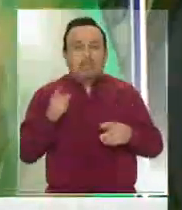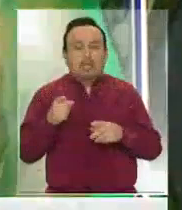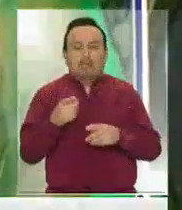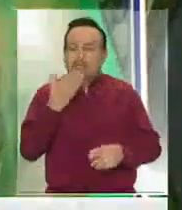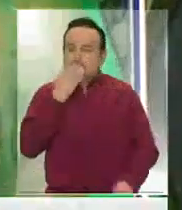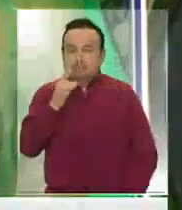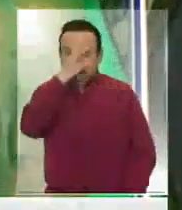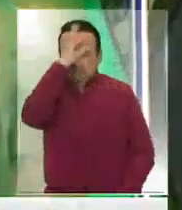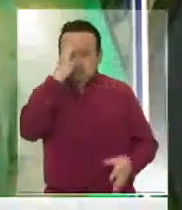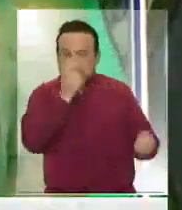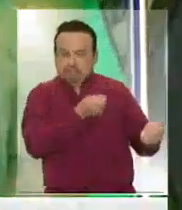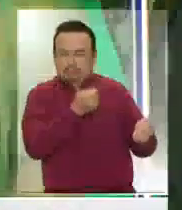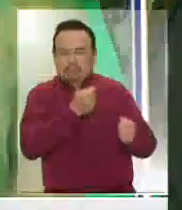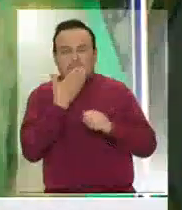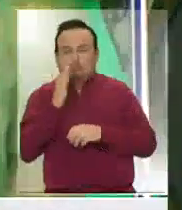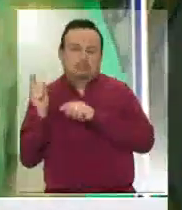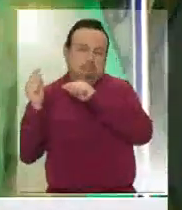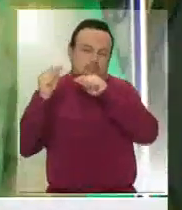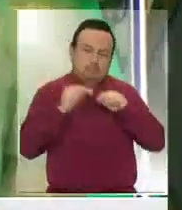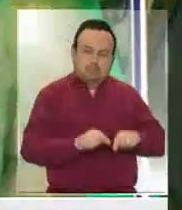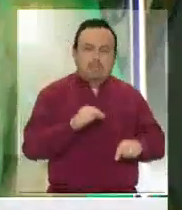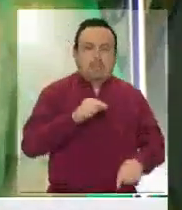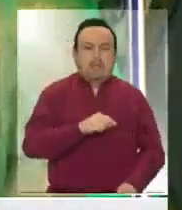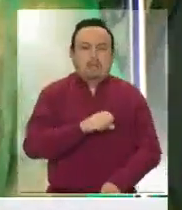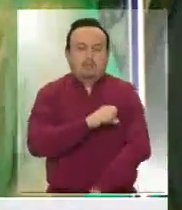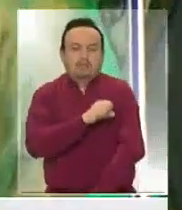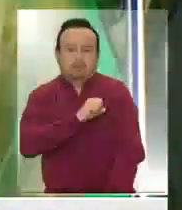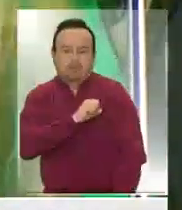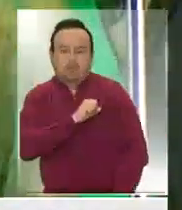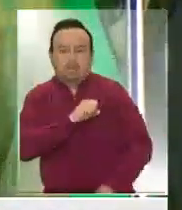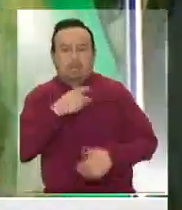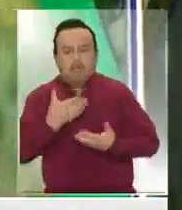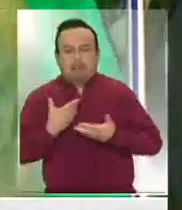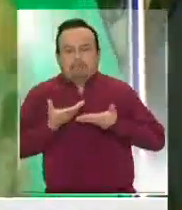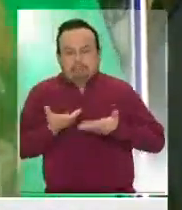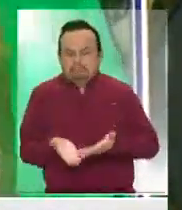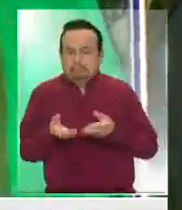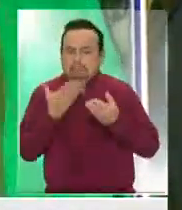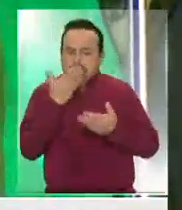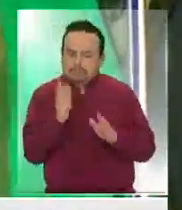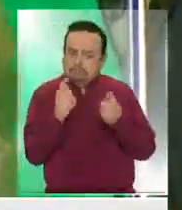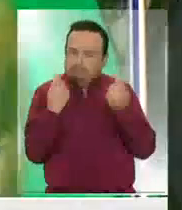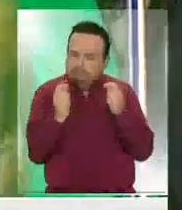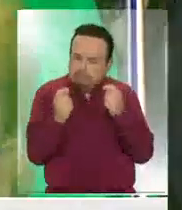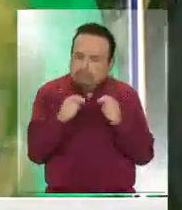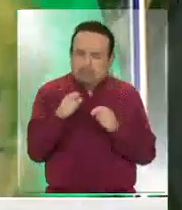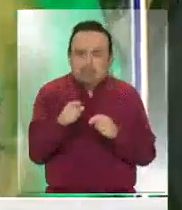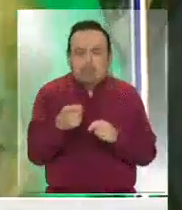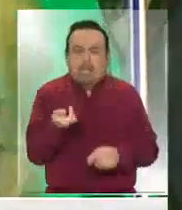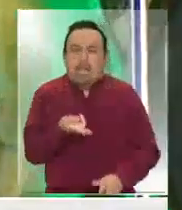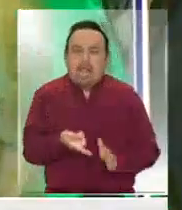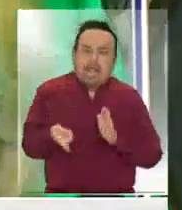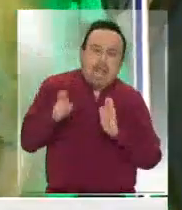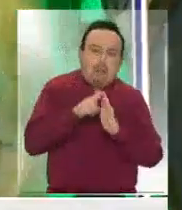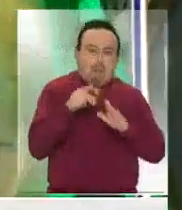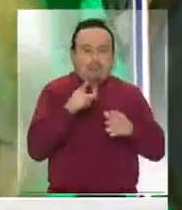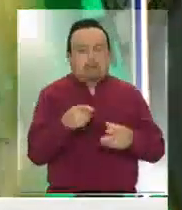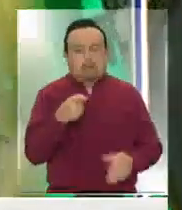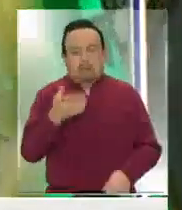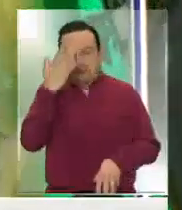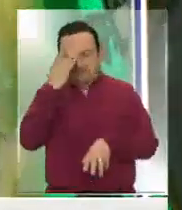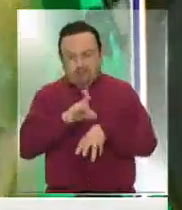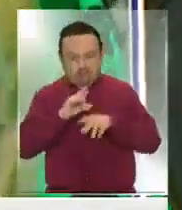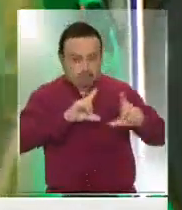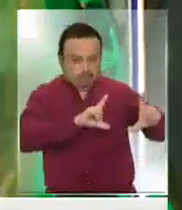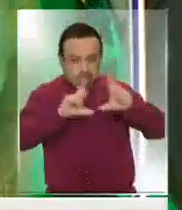metropolitana y entregarle las mejores medidas y condiciones para poder tratar de recuperarse de esta enfermedad. Imagen,